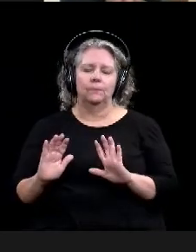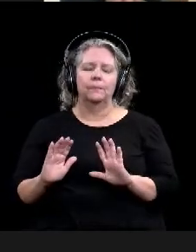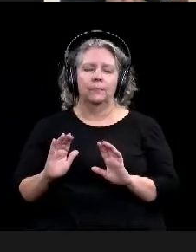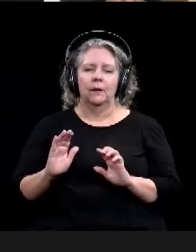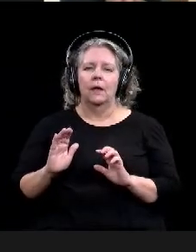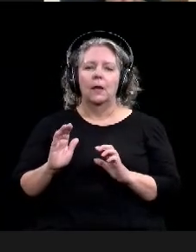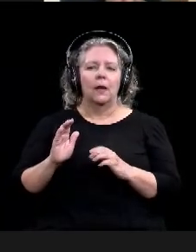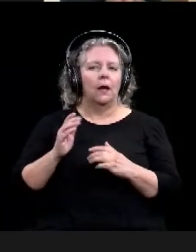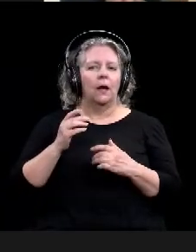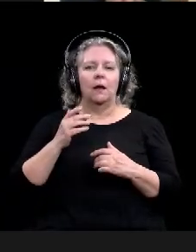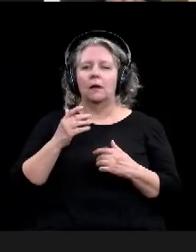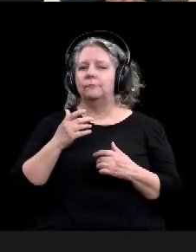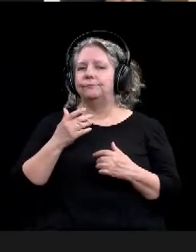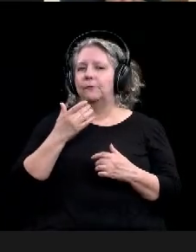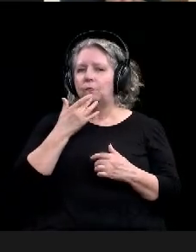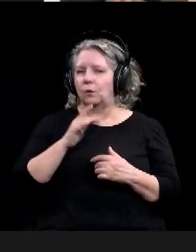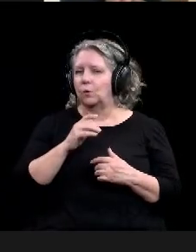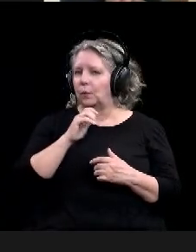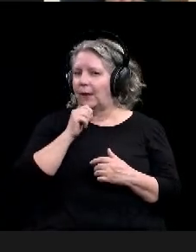unidos